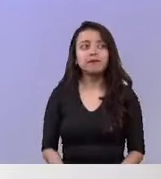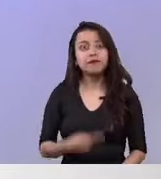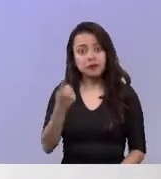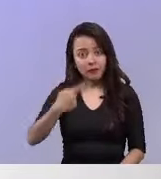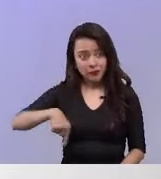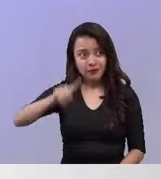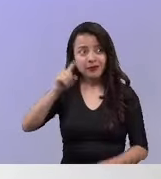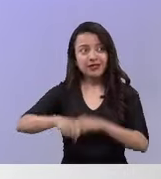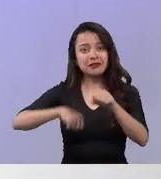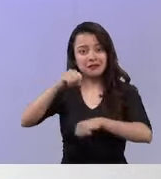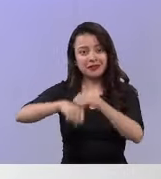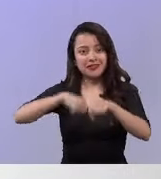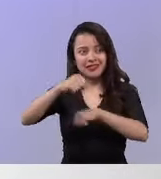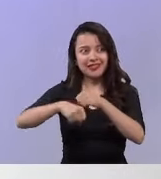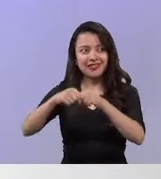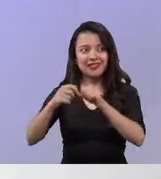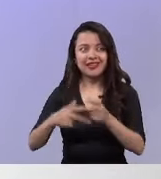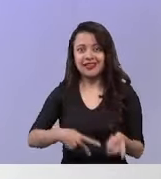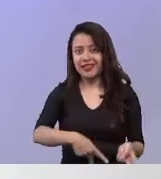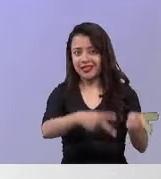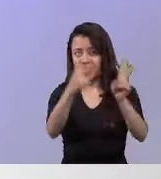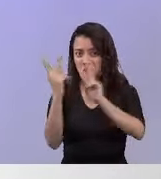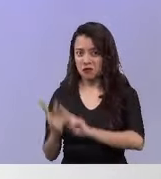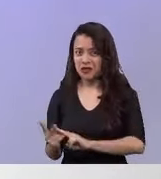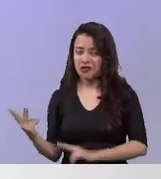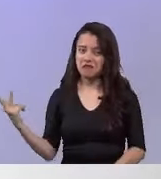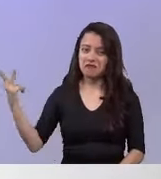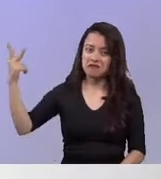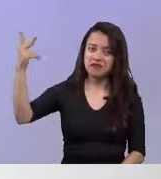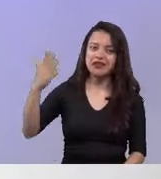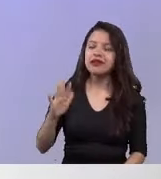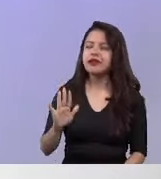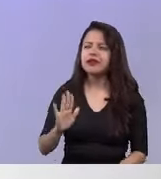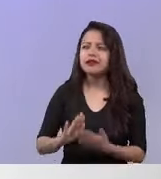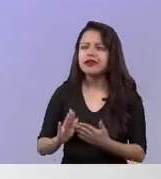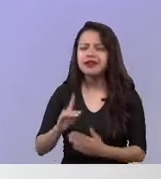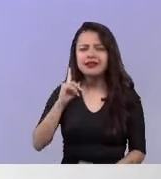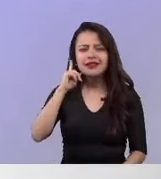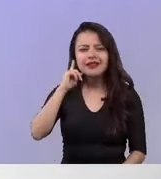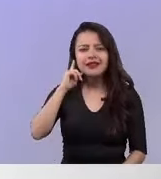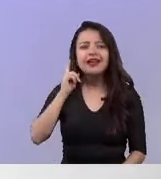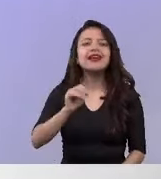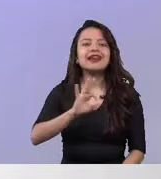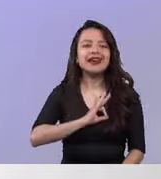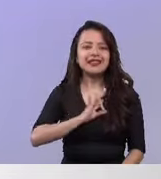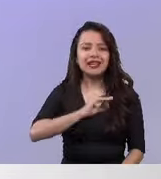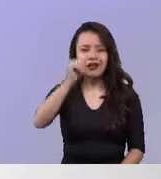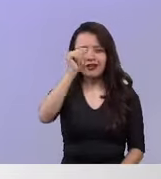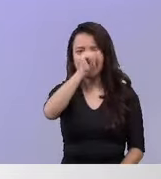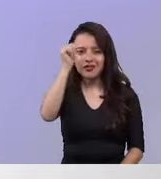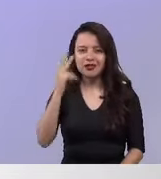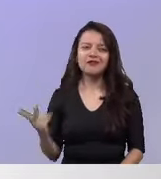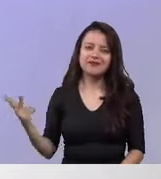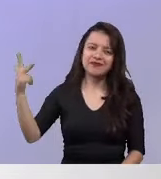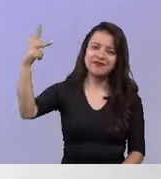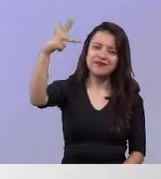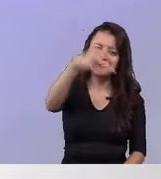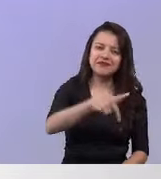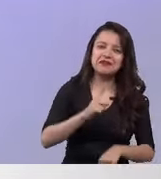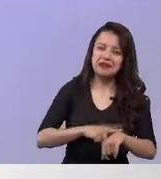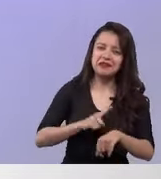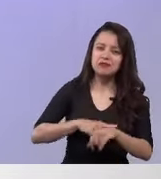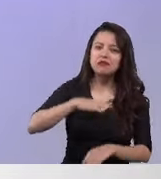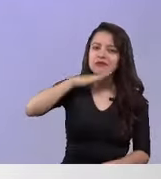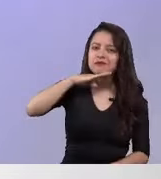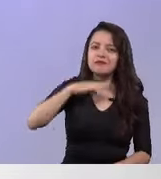la bicicleta, que ahí tiene el puente para que llegue a Bogotá. ¿Será porque que si llega? Sí, sí llega. Sí, él sí lo esperan en la casa. Bueno, esto fue W Sin Carreta.